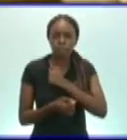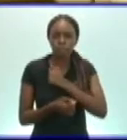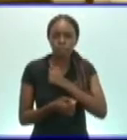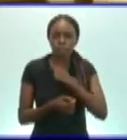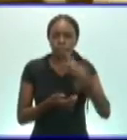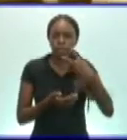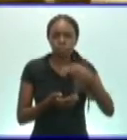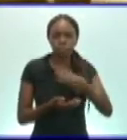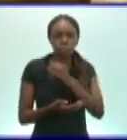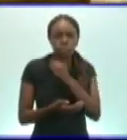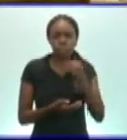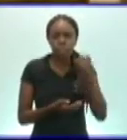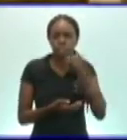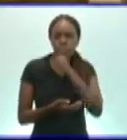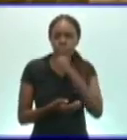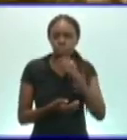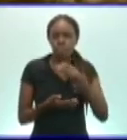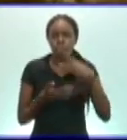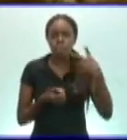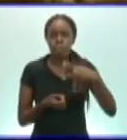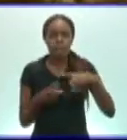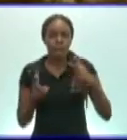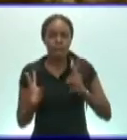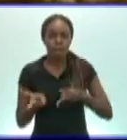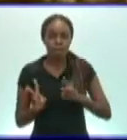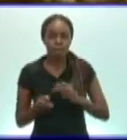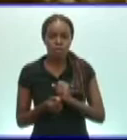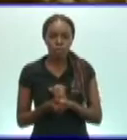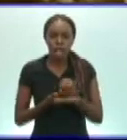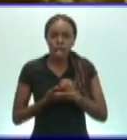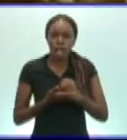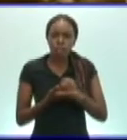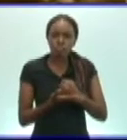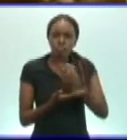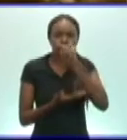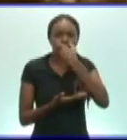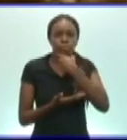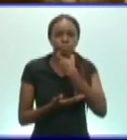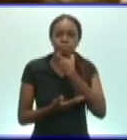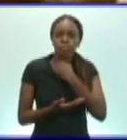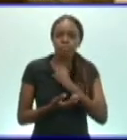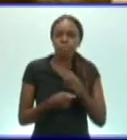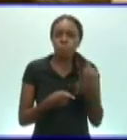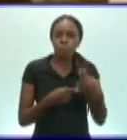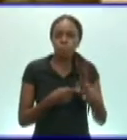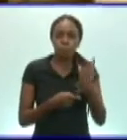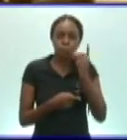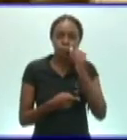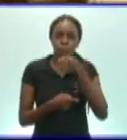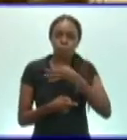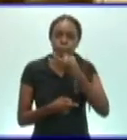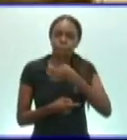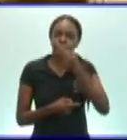novia y busca ayuda entre sus amigos Carlos Manuel de Céspedes y el poeta José Fornaris.